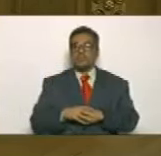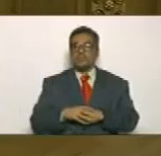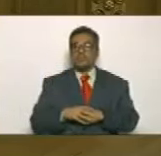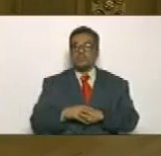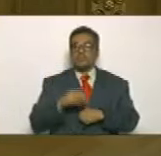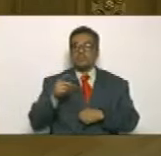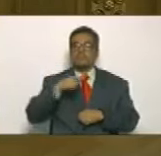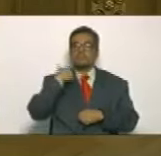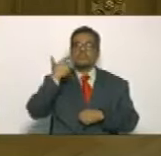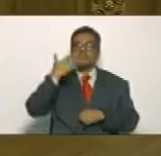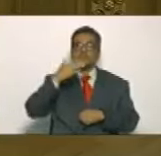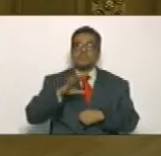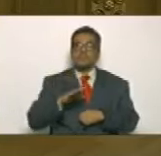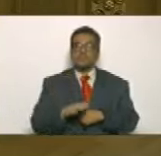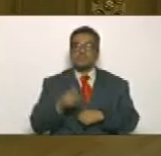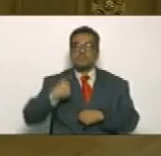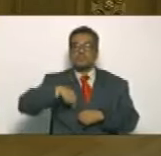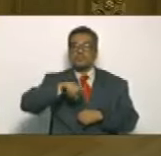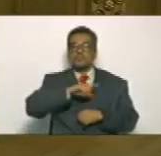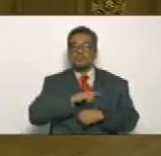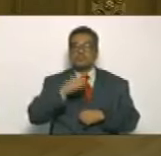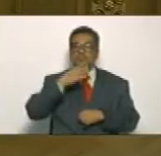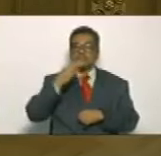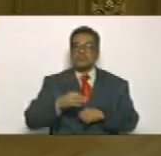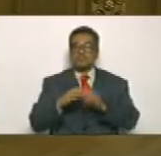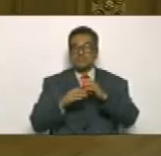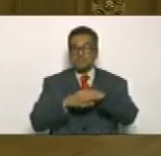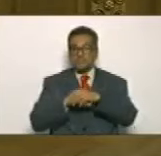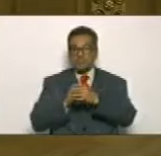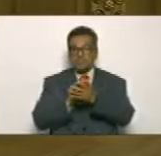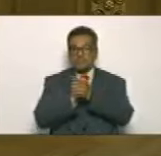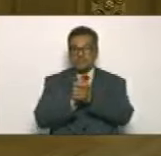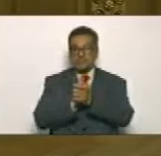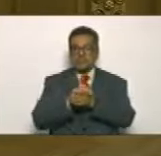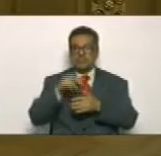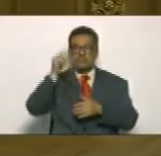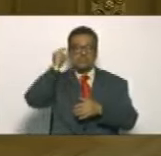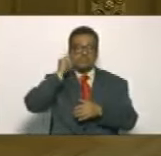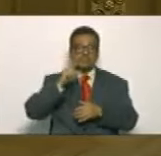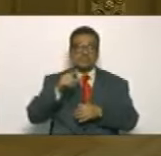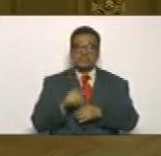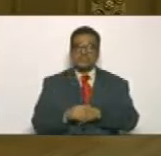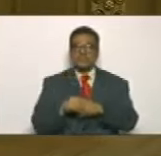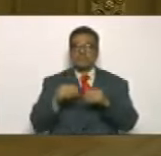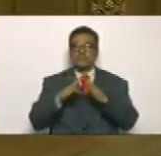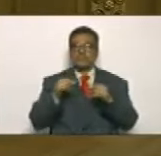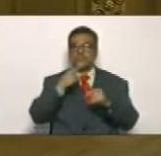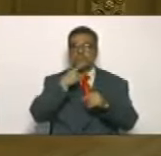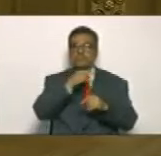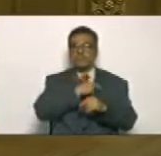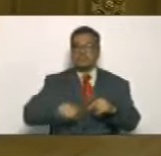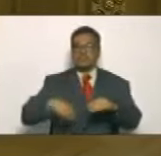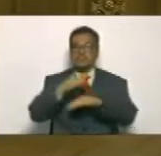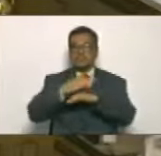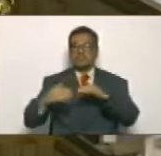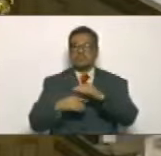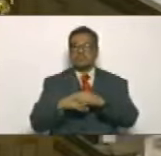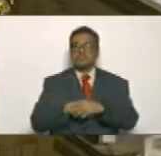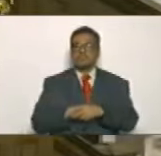en la muerte de nuestro digno mariscal de Ayacucho. Es todo, ciudadano